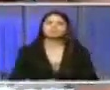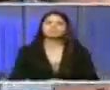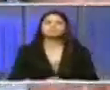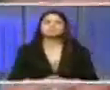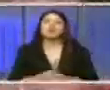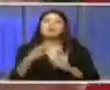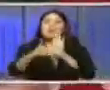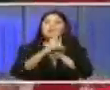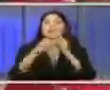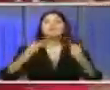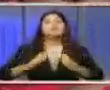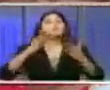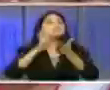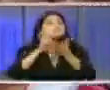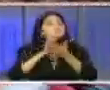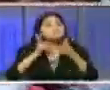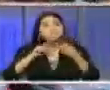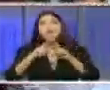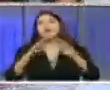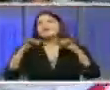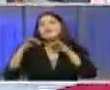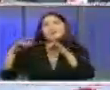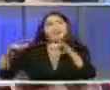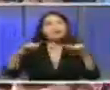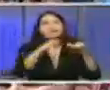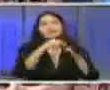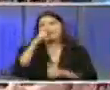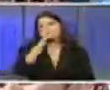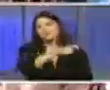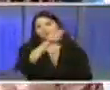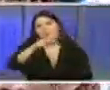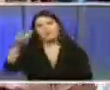el derecho a vivir con dignidad y en igualdad de nuestro pueblo.